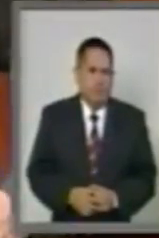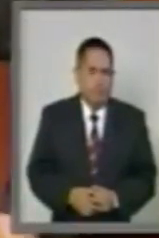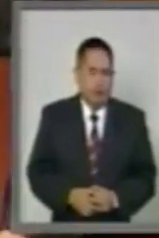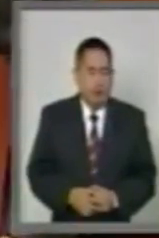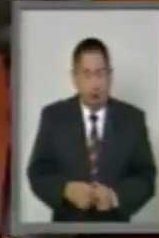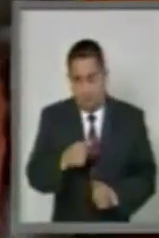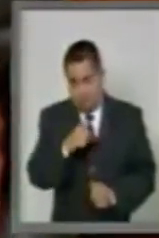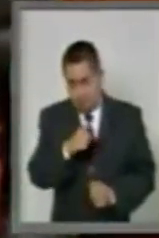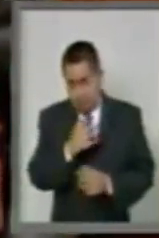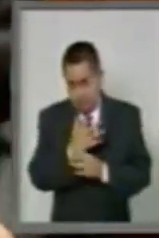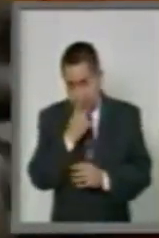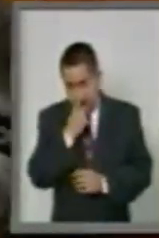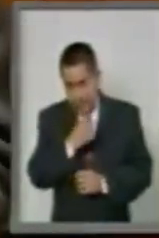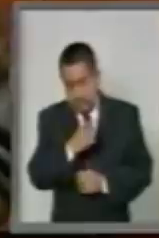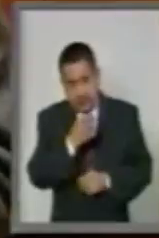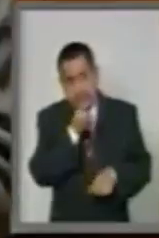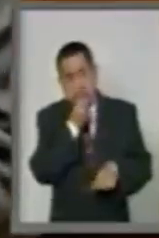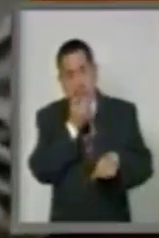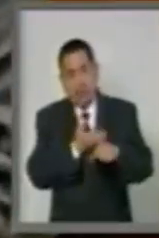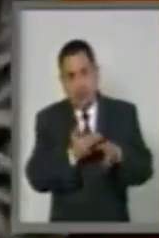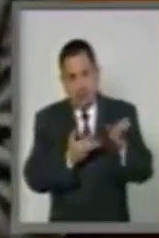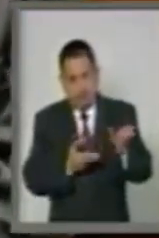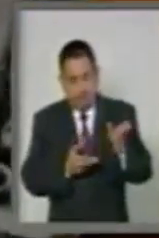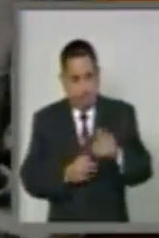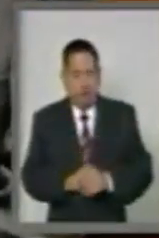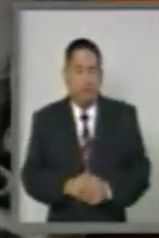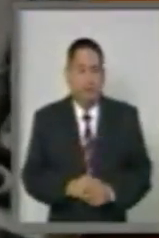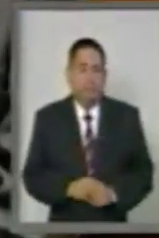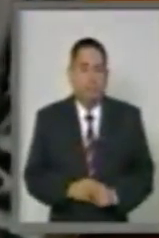Dice usted, señor secretario,